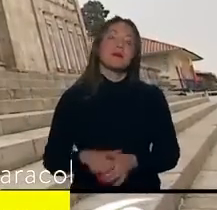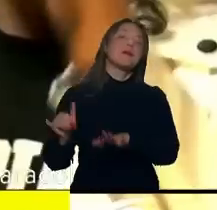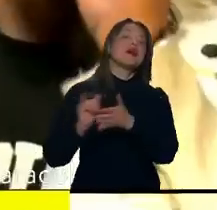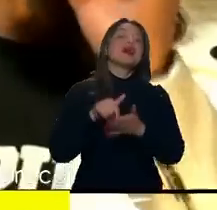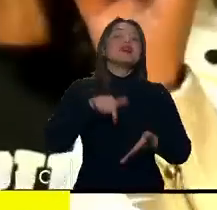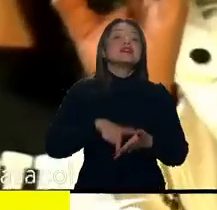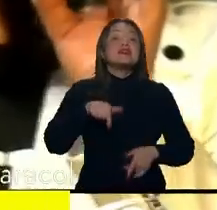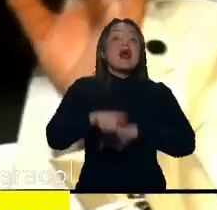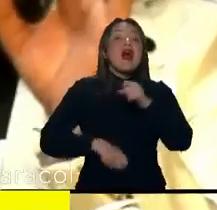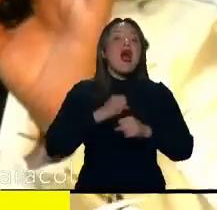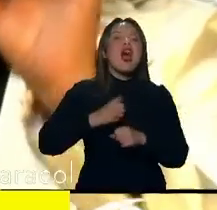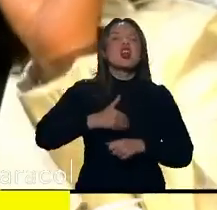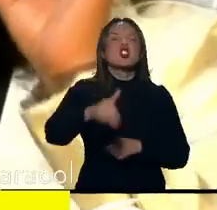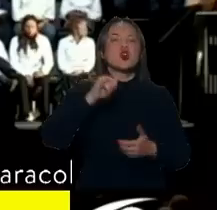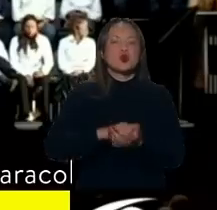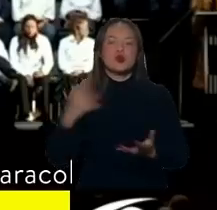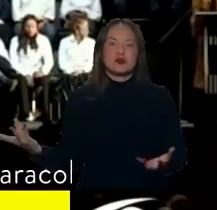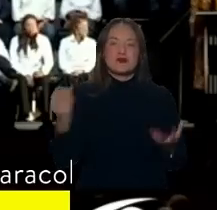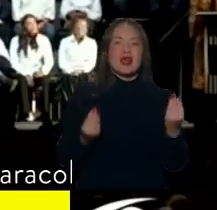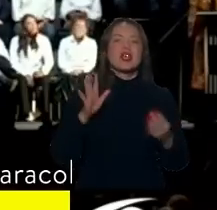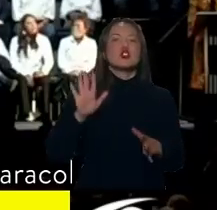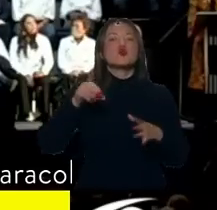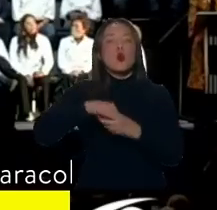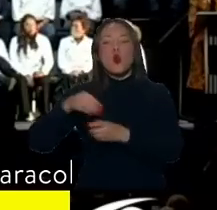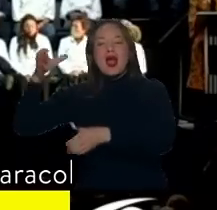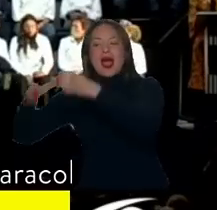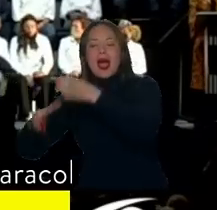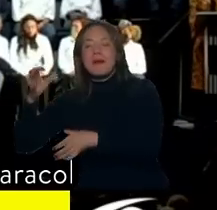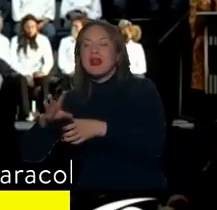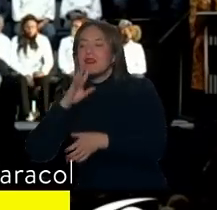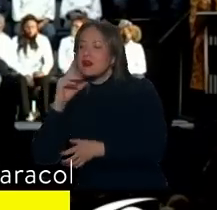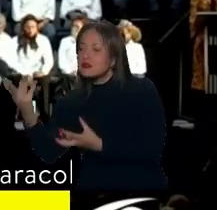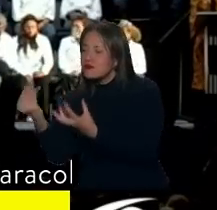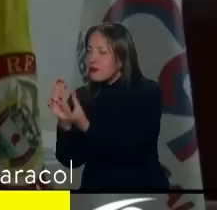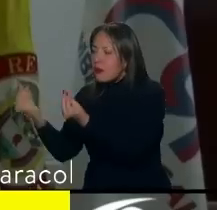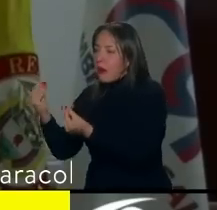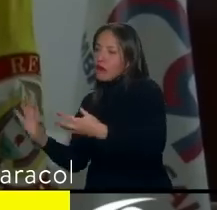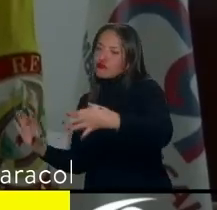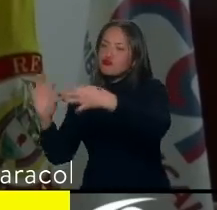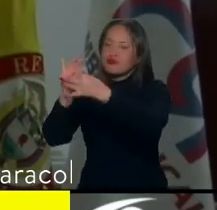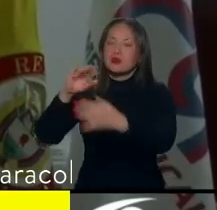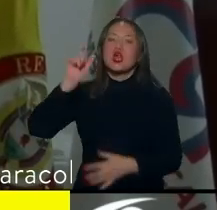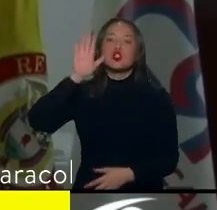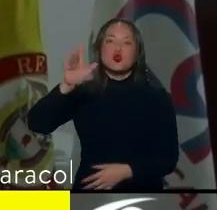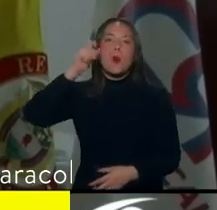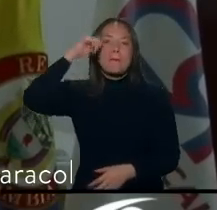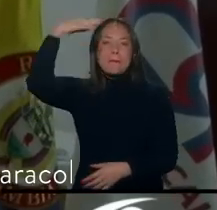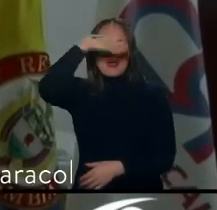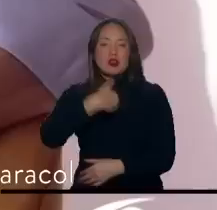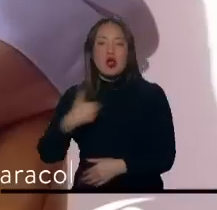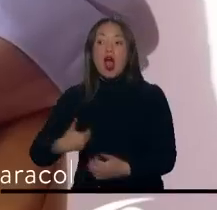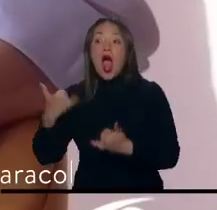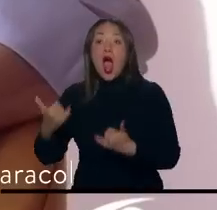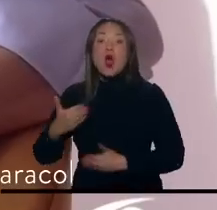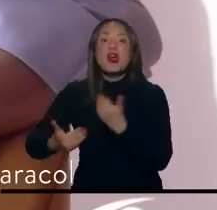los partidos con presencia en la Cámara de Representantes y que se han declarado bancada de gobierno. Aún se espera qué camino